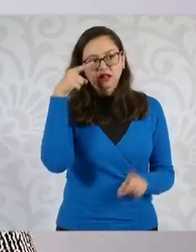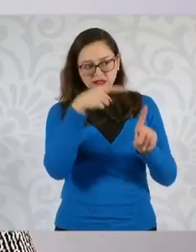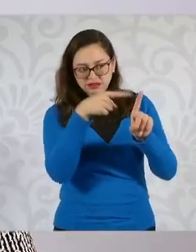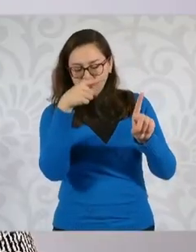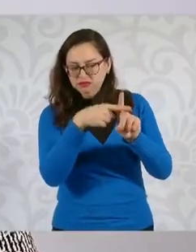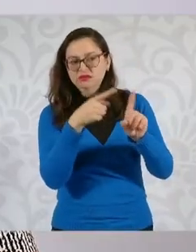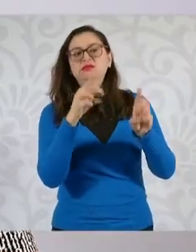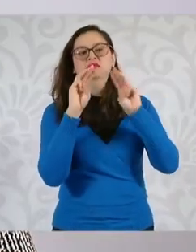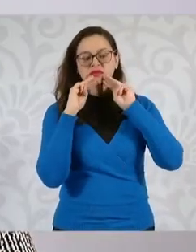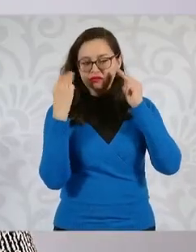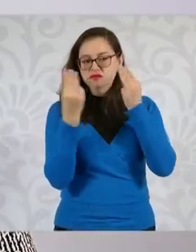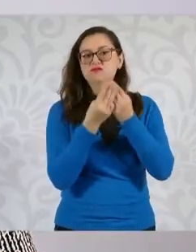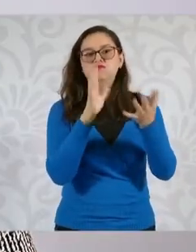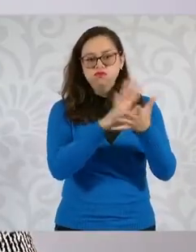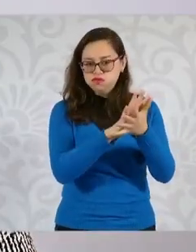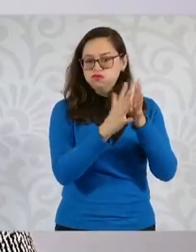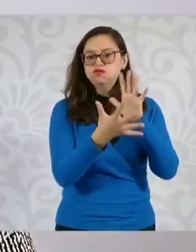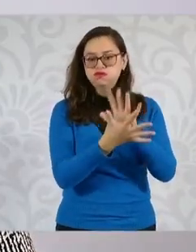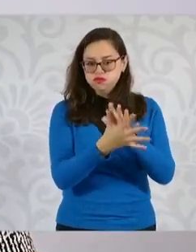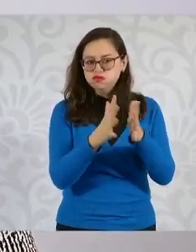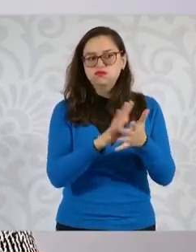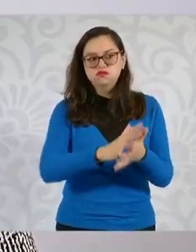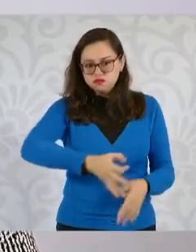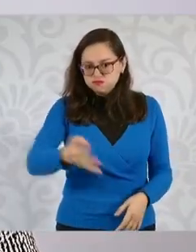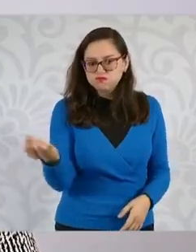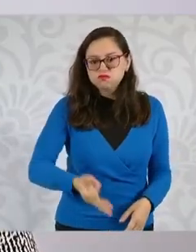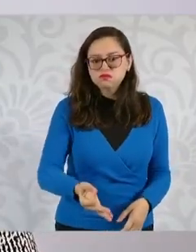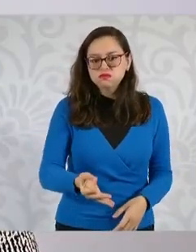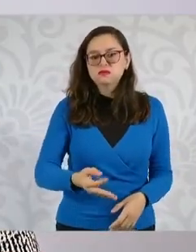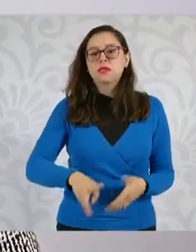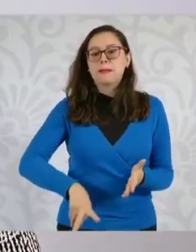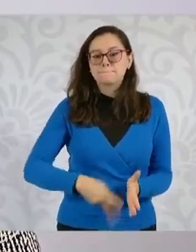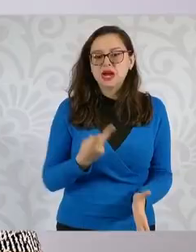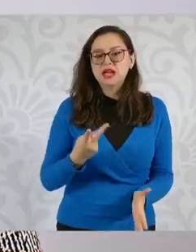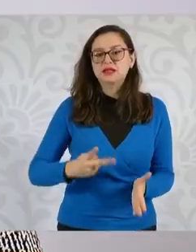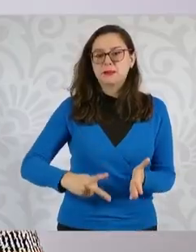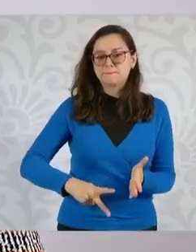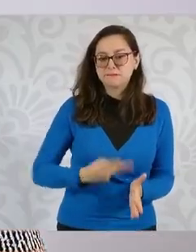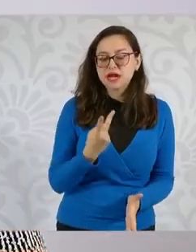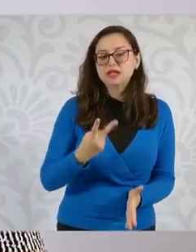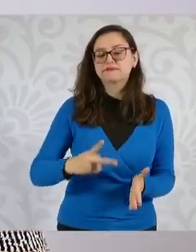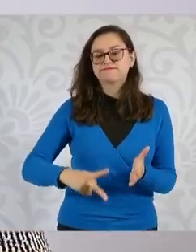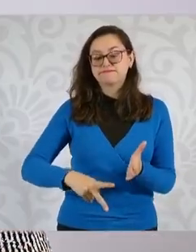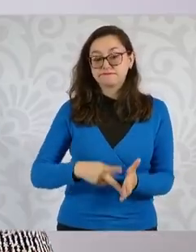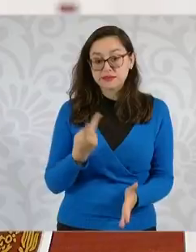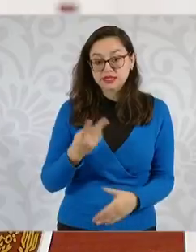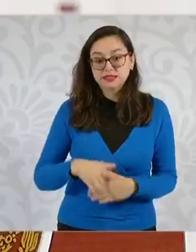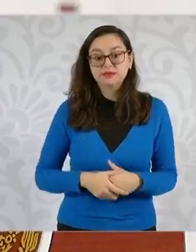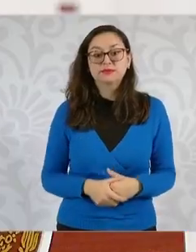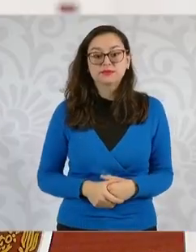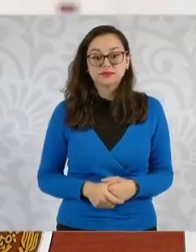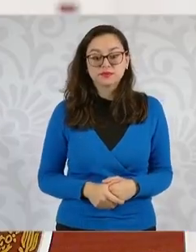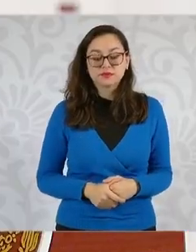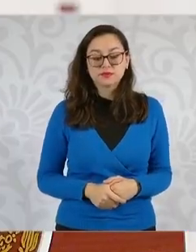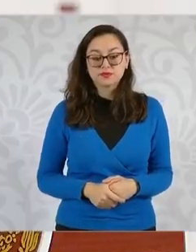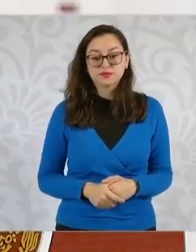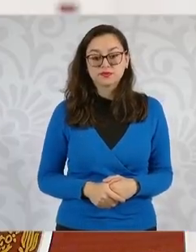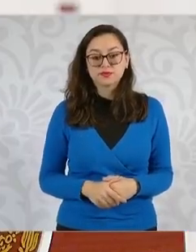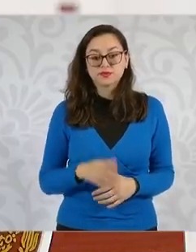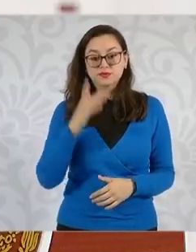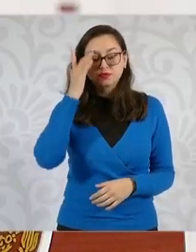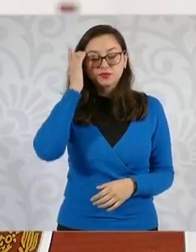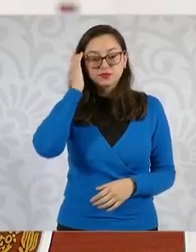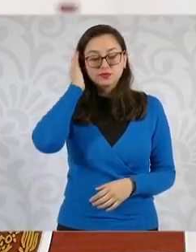Felipe Calderón con organizaciones criminales y el